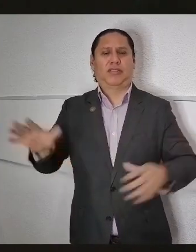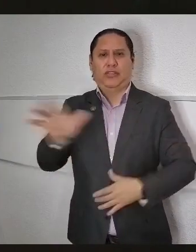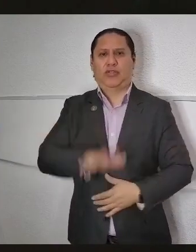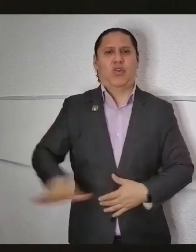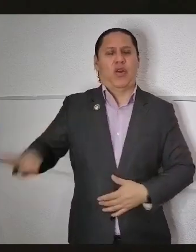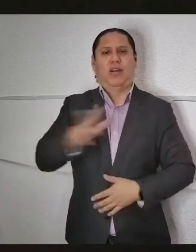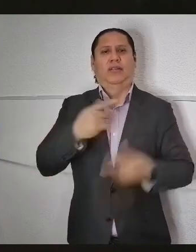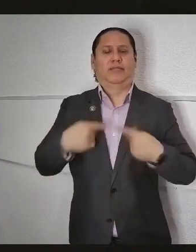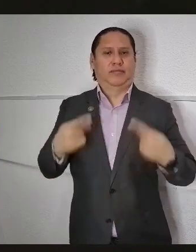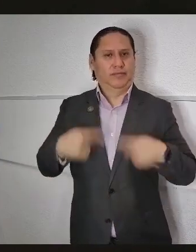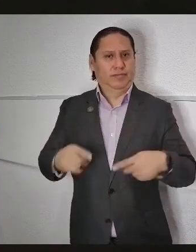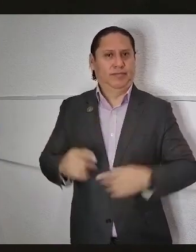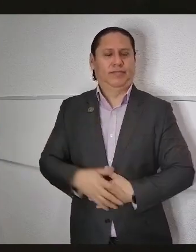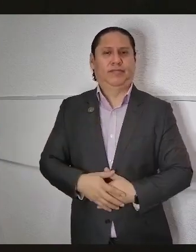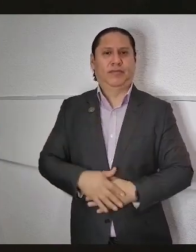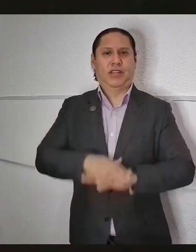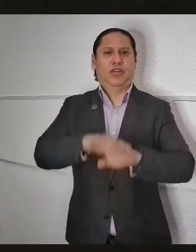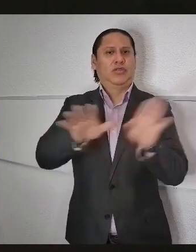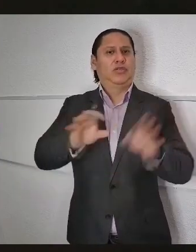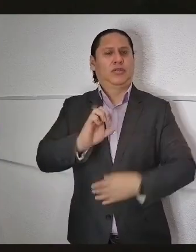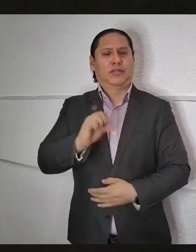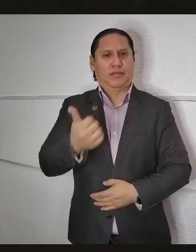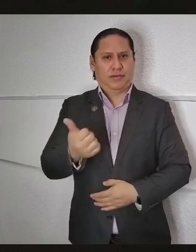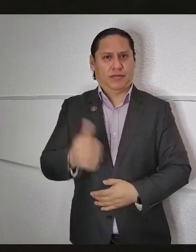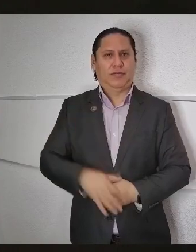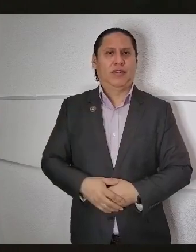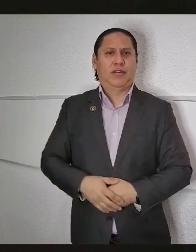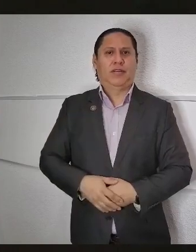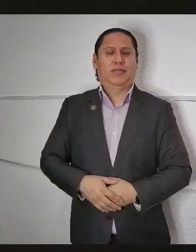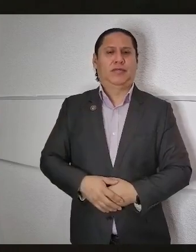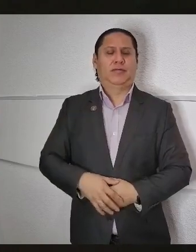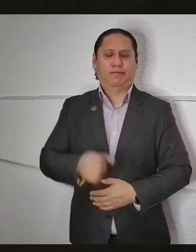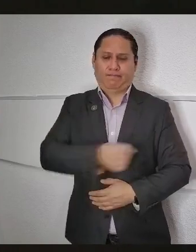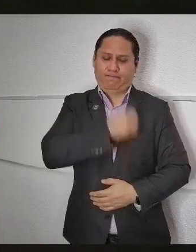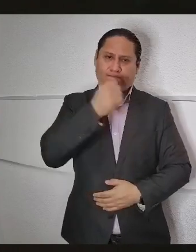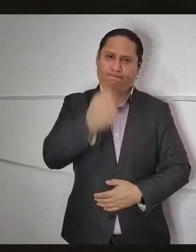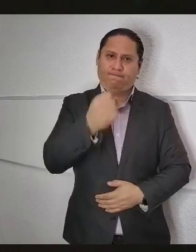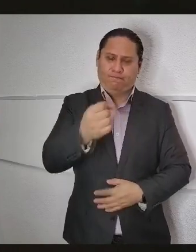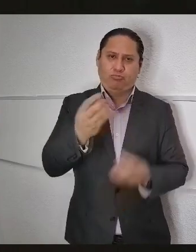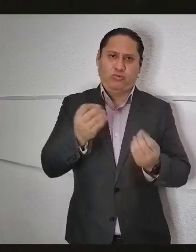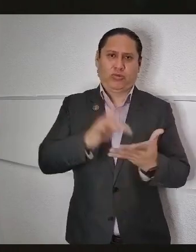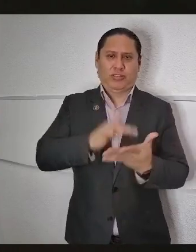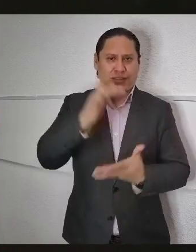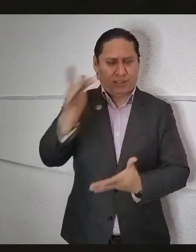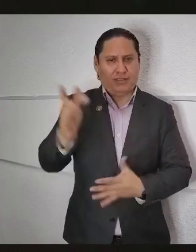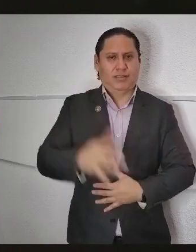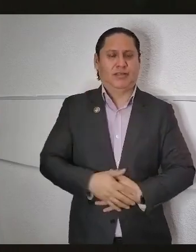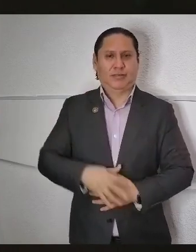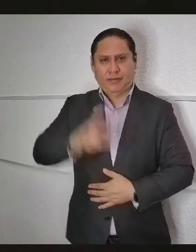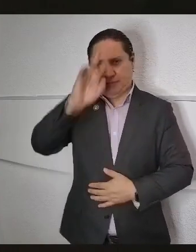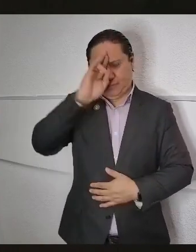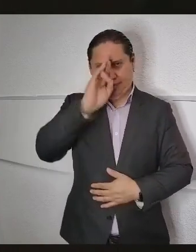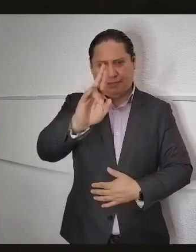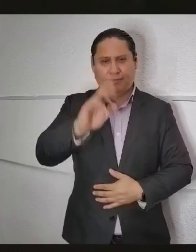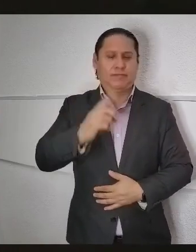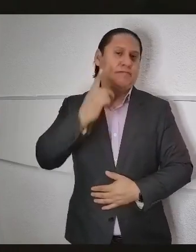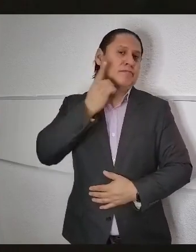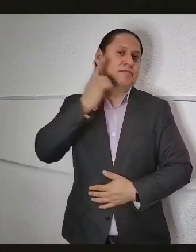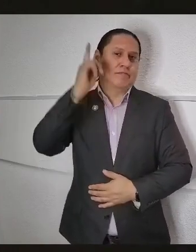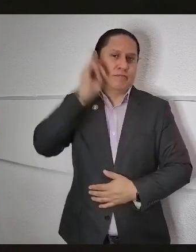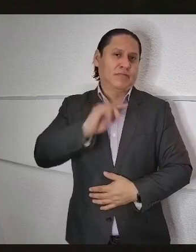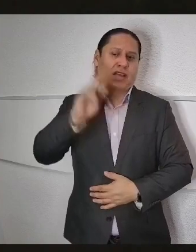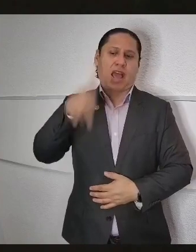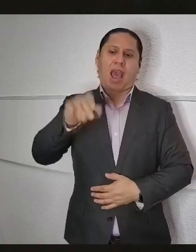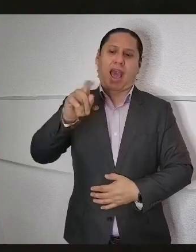la ciudadanía. Sin otro particular, le reitero mis distinguidas consideraciones respetuosamente,